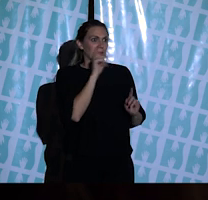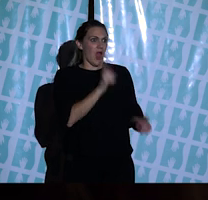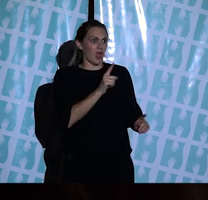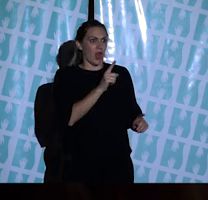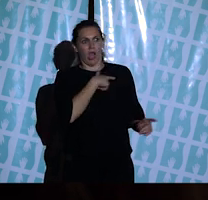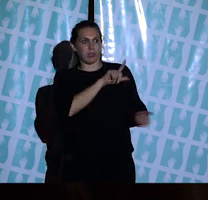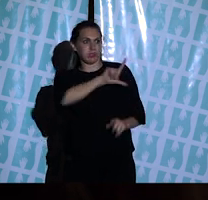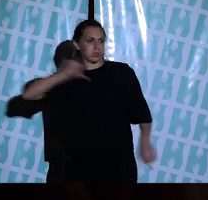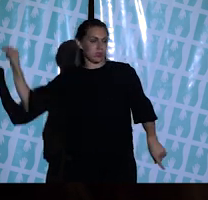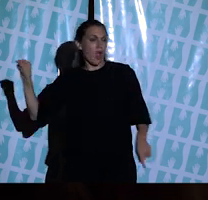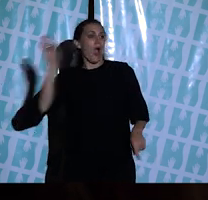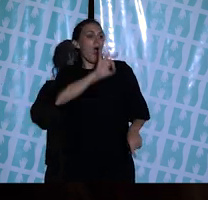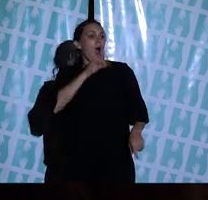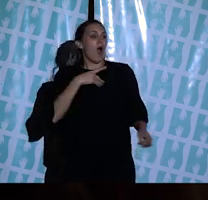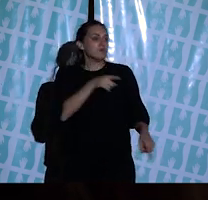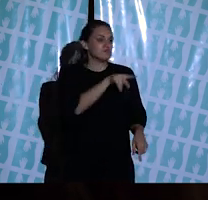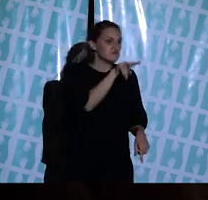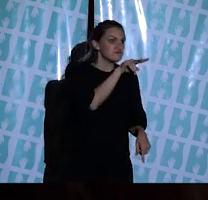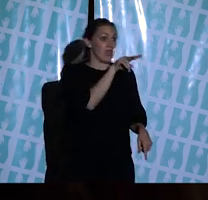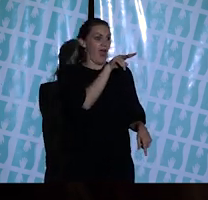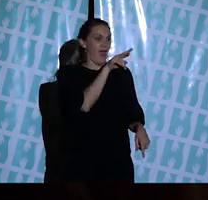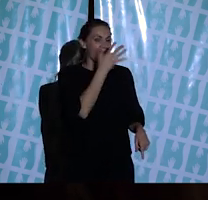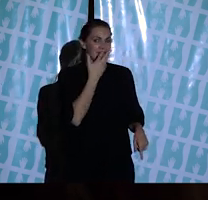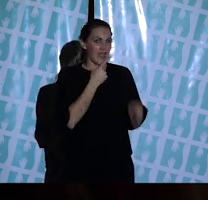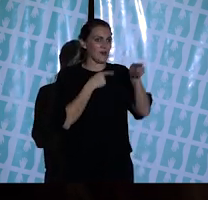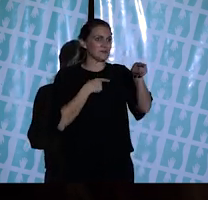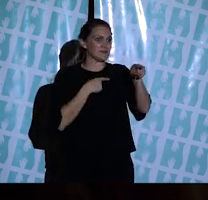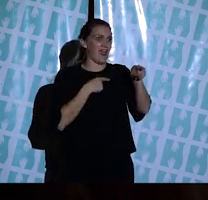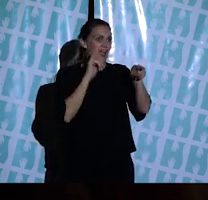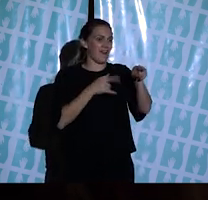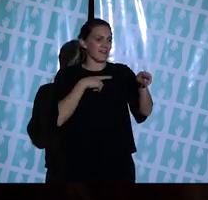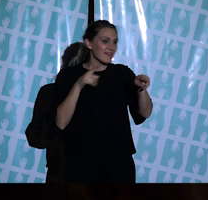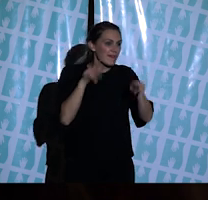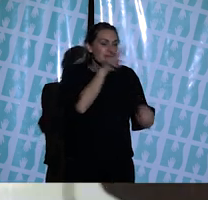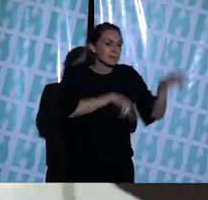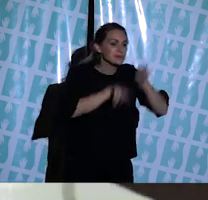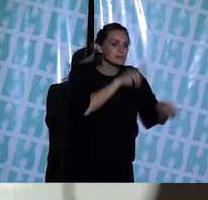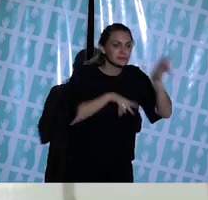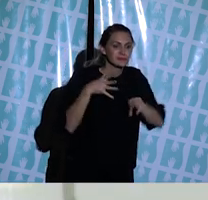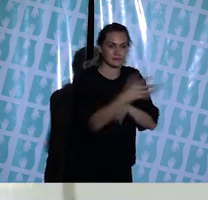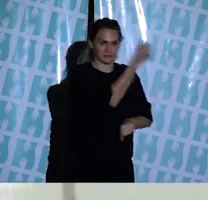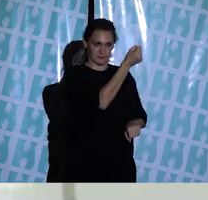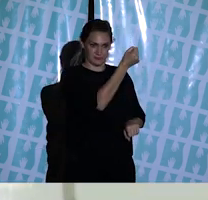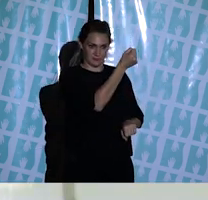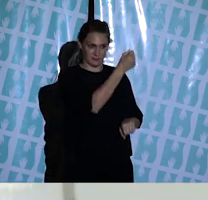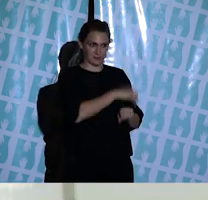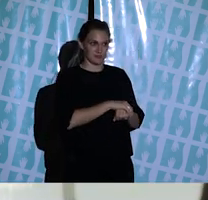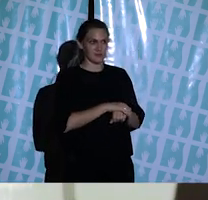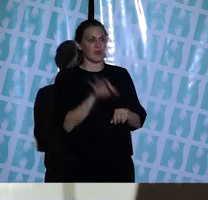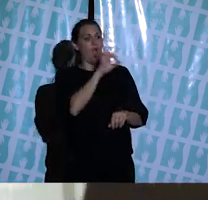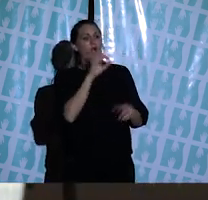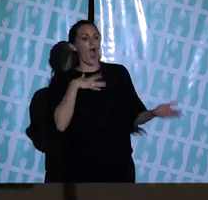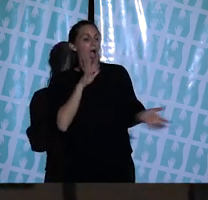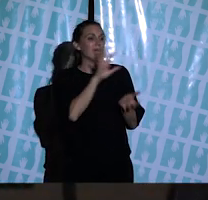de supervivencia, y un resultado, una recompensa, me salvé, o qué rico,